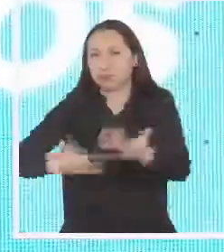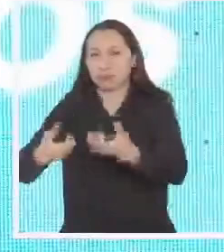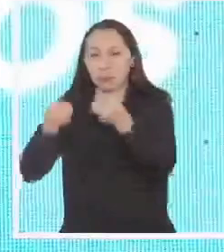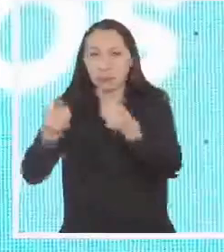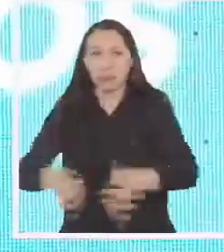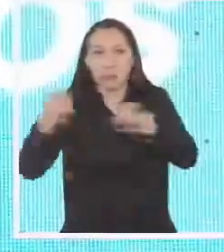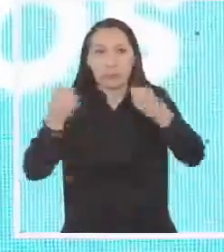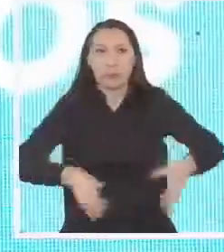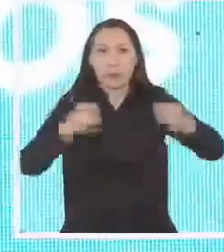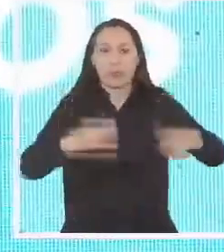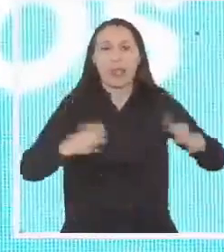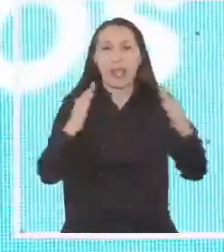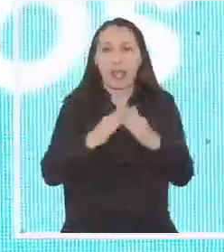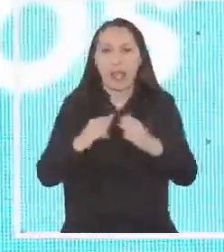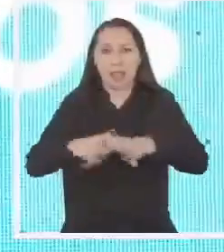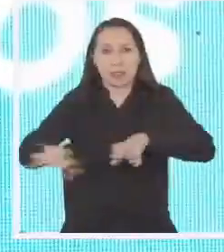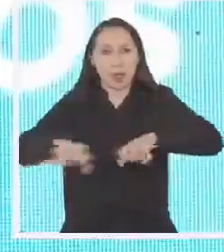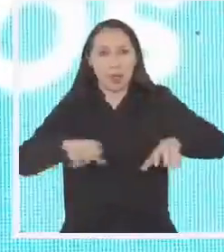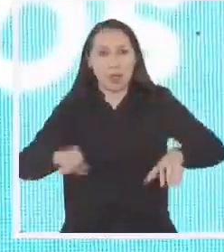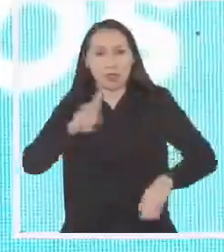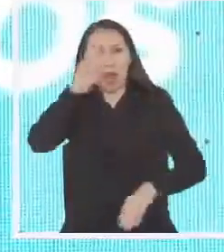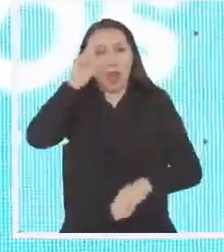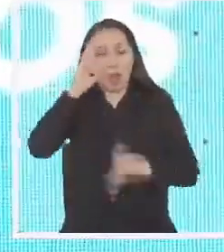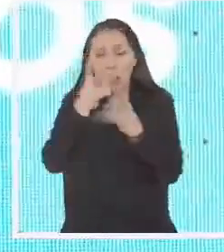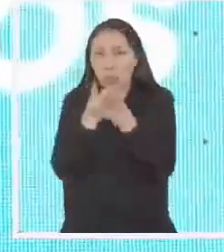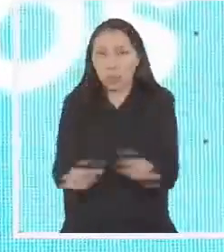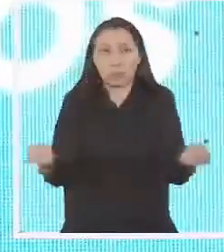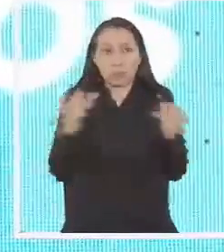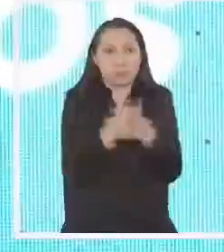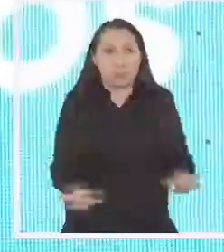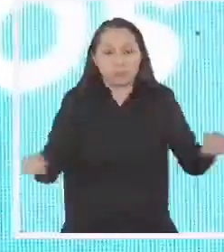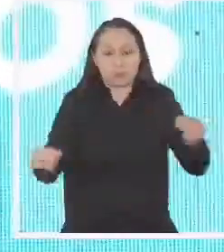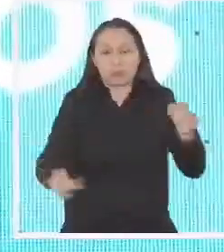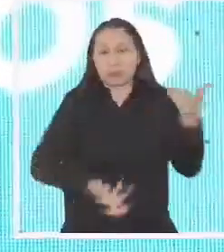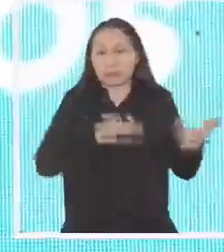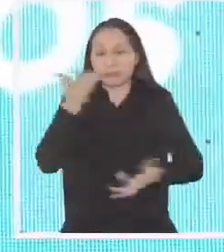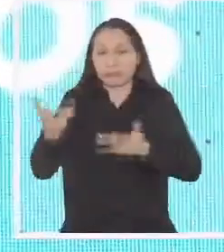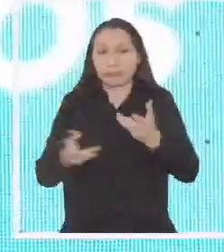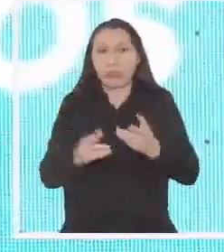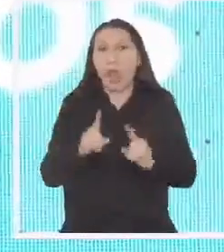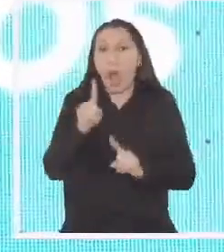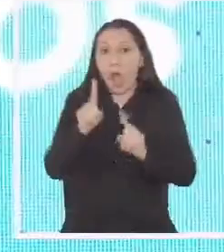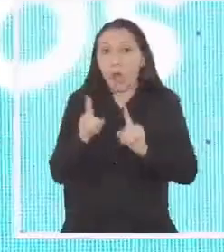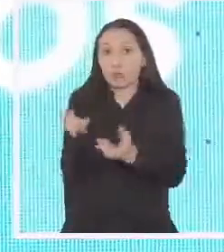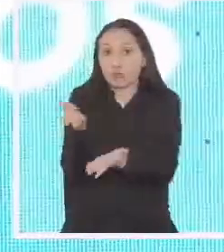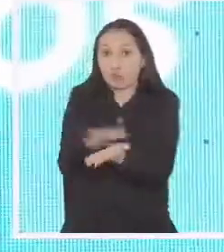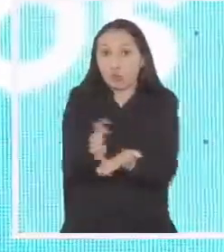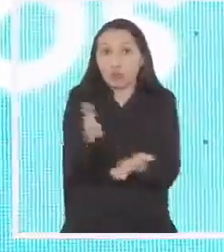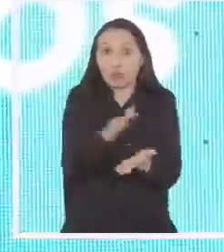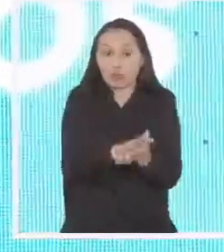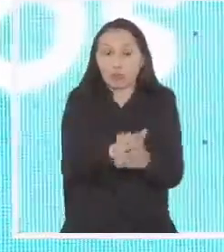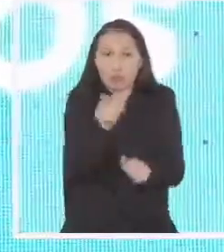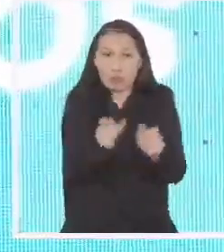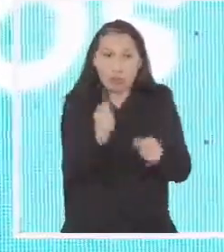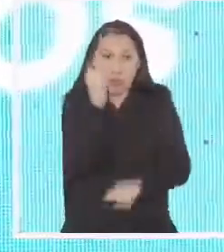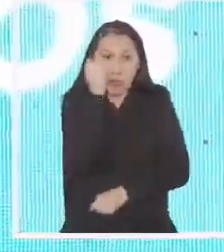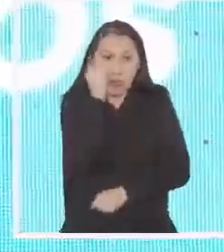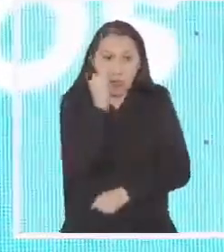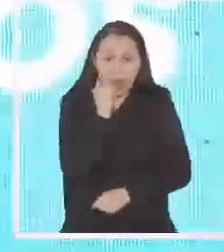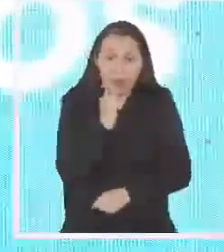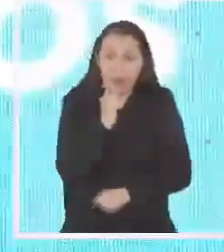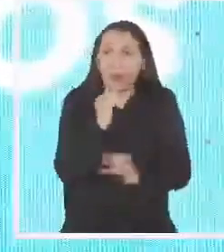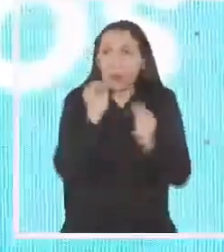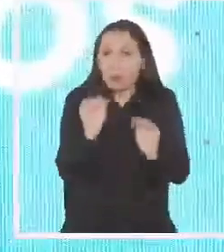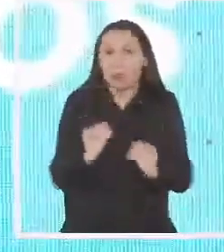sus casas, sus bienes, sus recuerdos y en algunos casos incluso la vida de sus seres queridos. Y